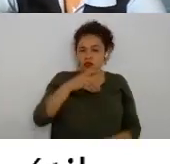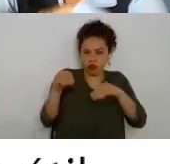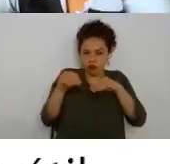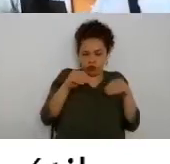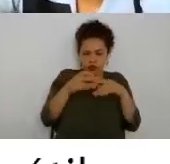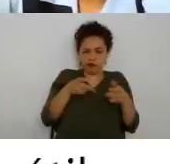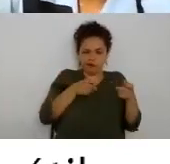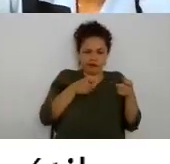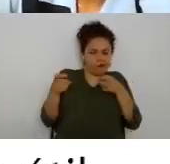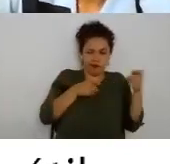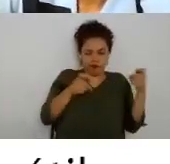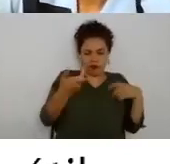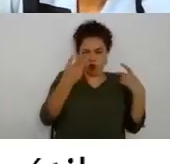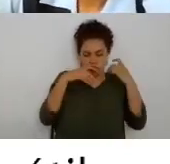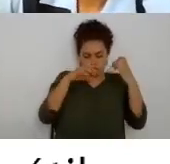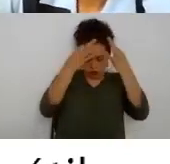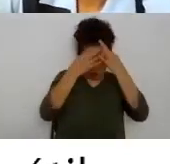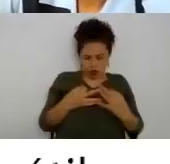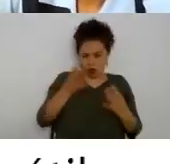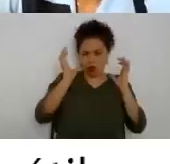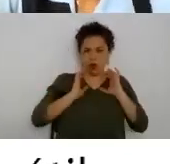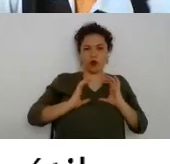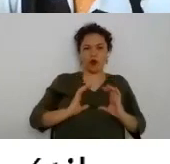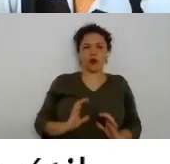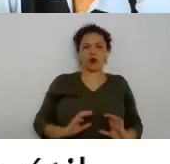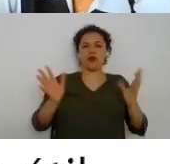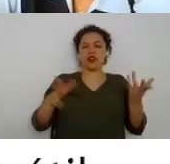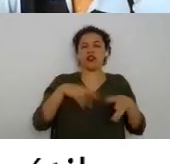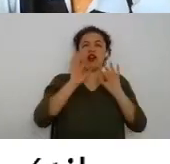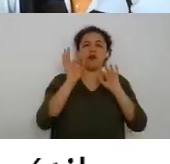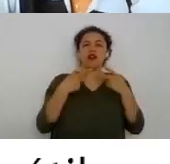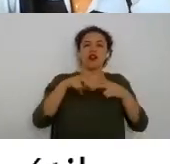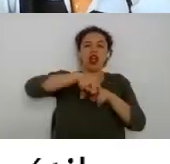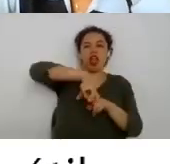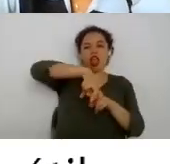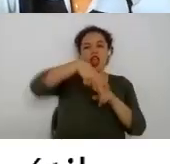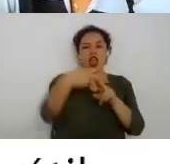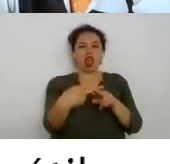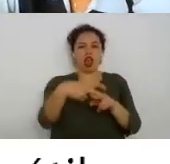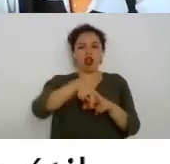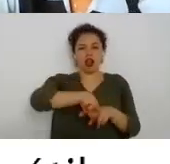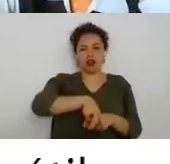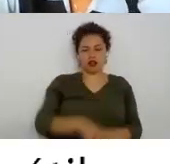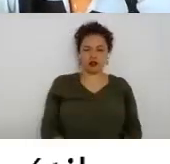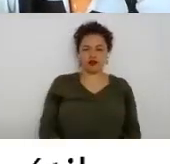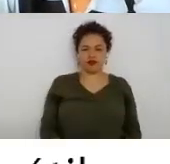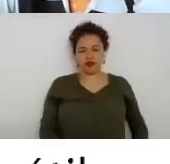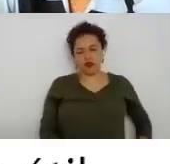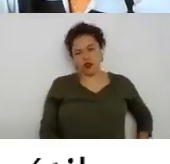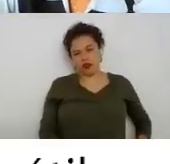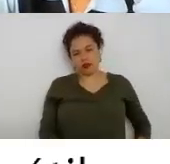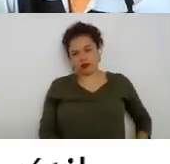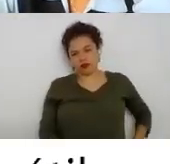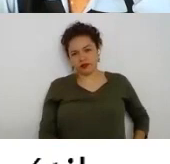control, digamos, personal. De alguna manera se convierte en un peso muerto. Ok. Pero Y además,